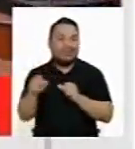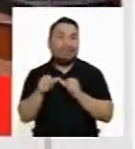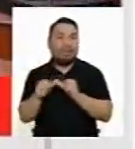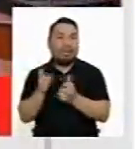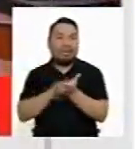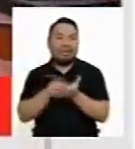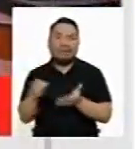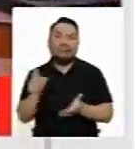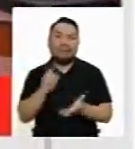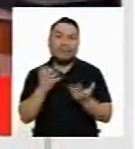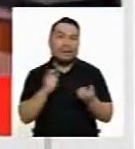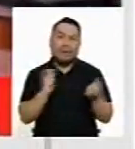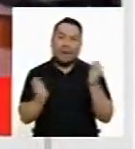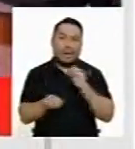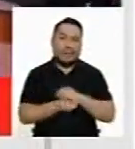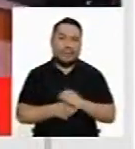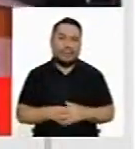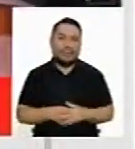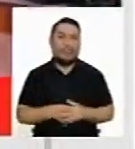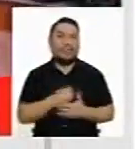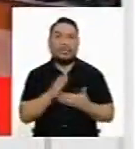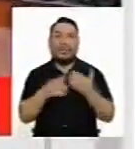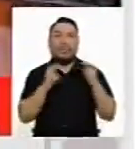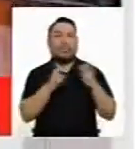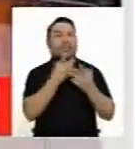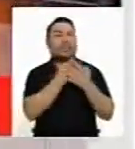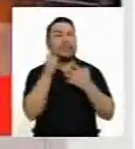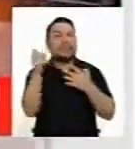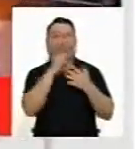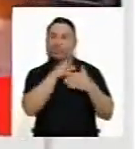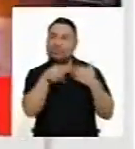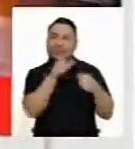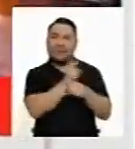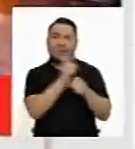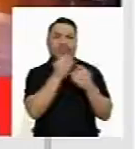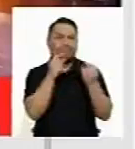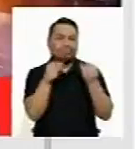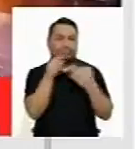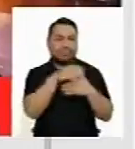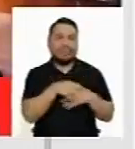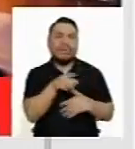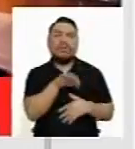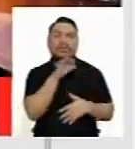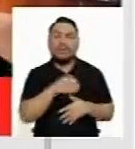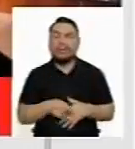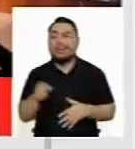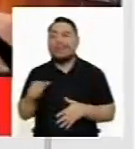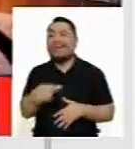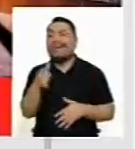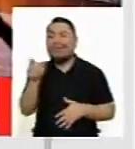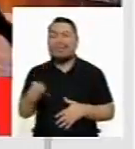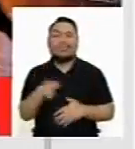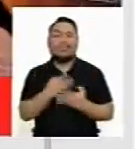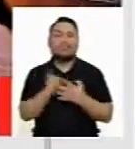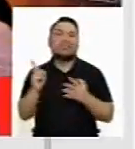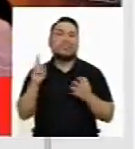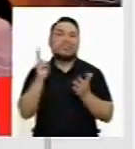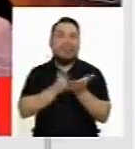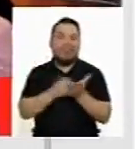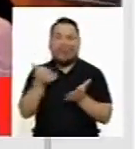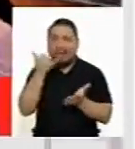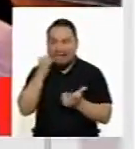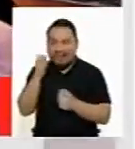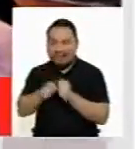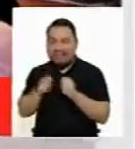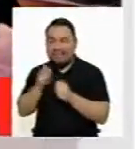cambiar, todas las oportunidades están allí, simplemente es porque definitivamente esa persona, por más que de repente hay